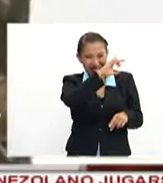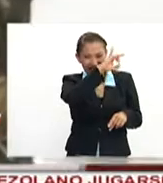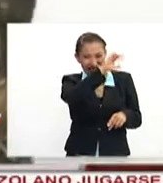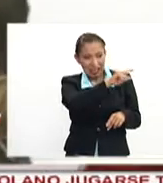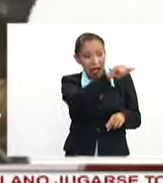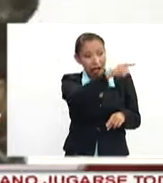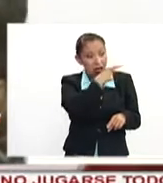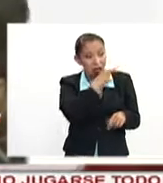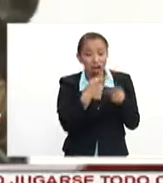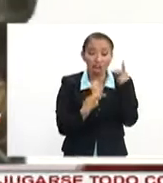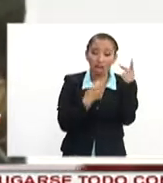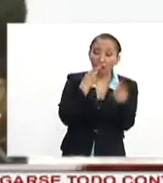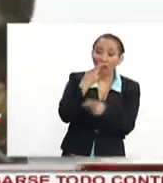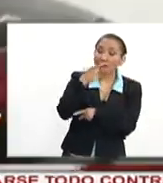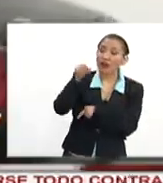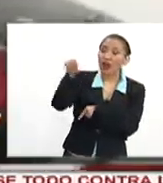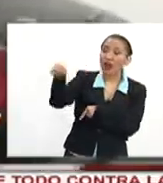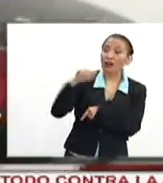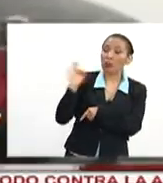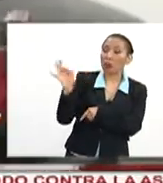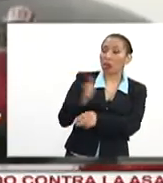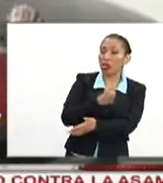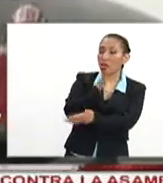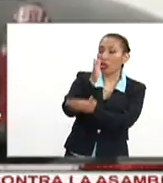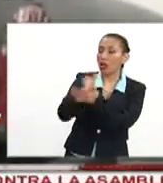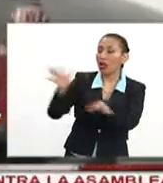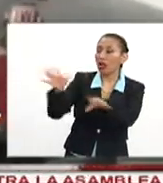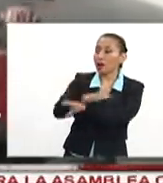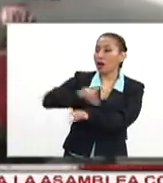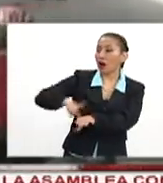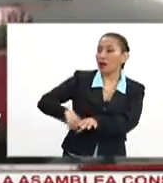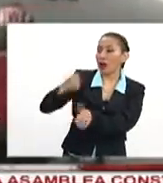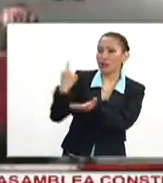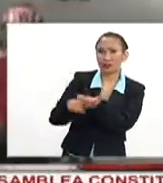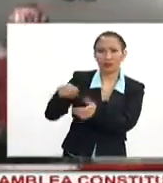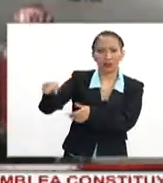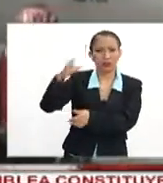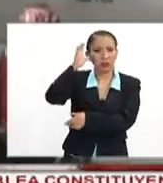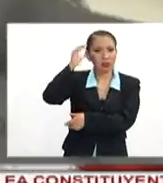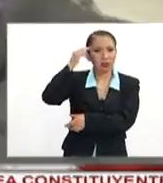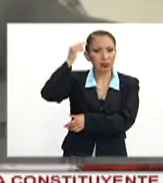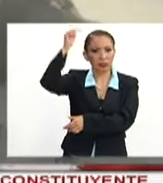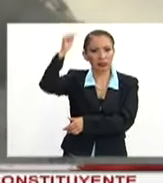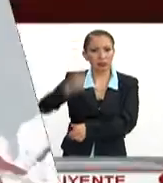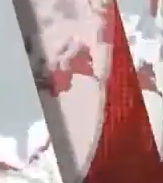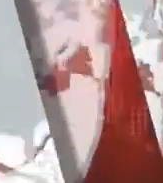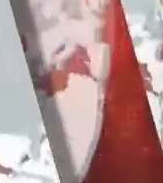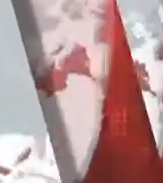Mike Pompeo, quien hizo referencia a la posibilidad de un cambio de gobierno en Pyongyang.